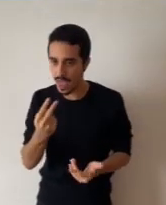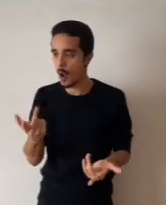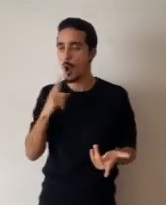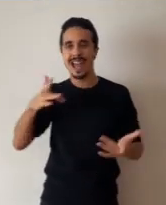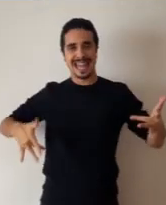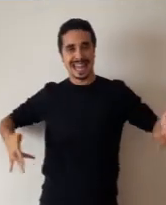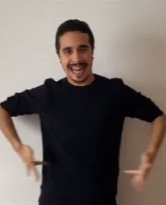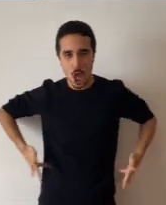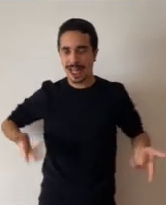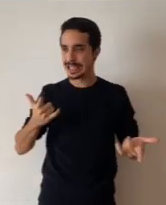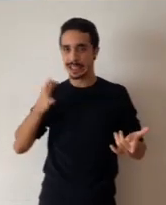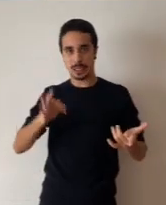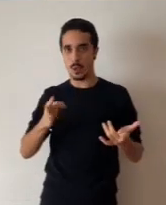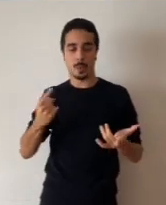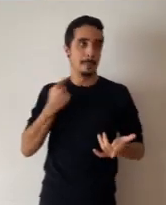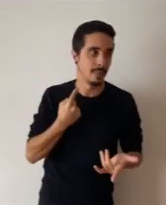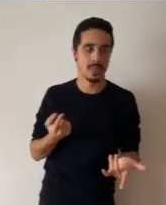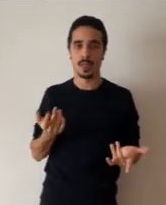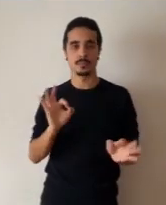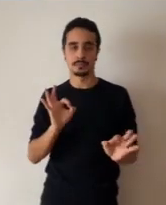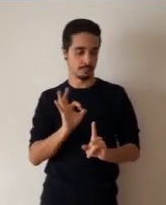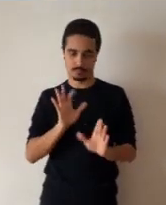se va a quedar sin riñones, no tiene sentido lo que hace.